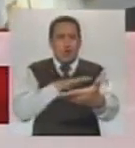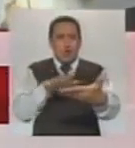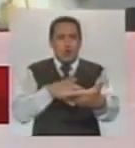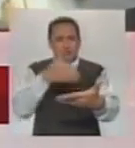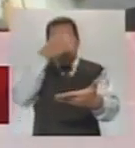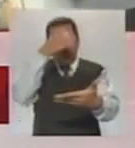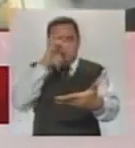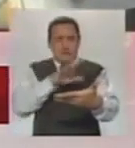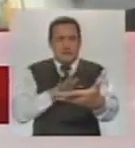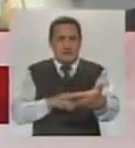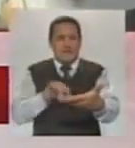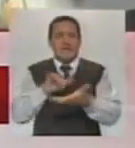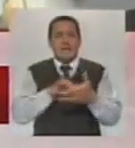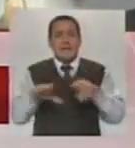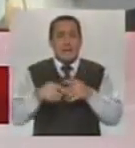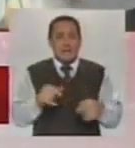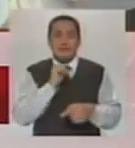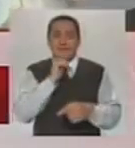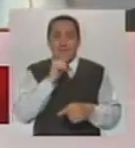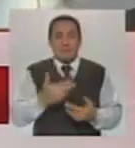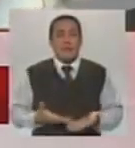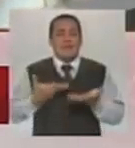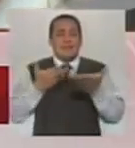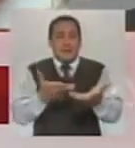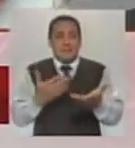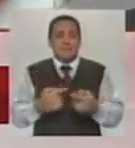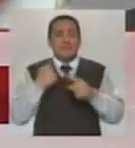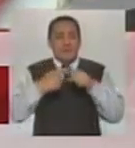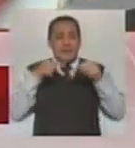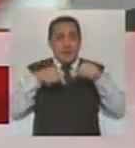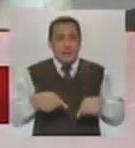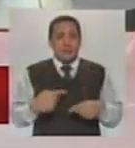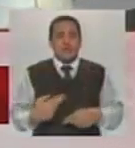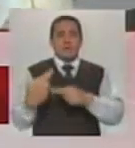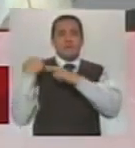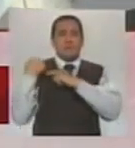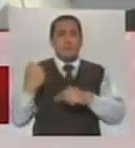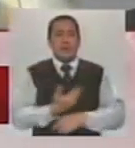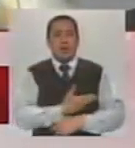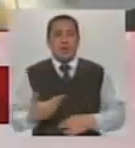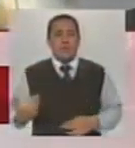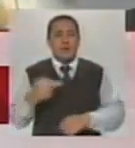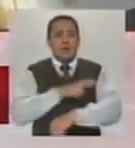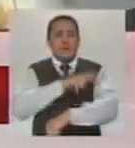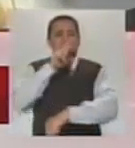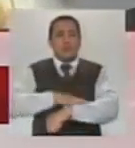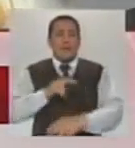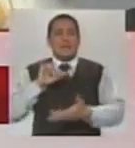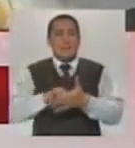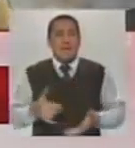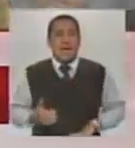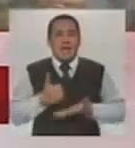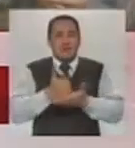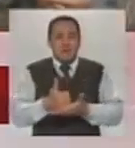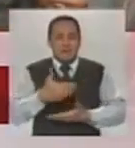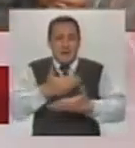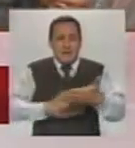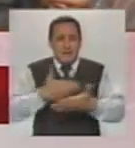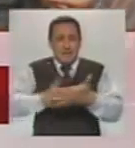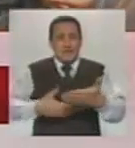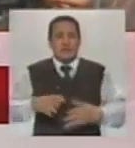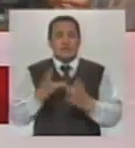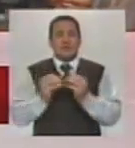no le permite todavía tener la viabilidad. Para eso está involucrado también el gobierno regional, que va a ayudar en el financiamiento de los expedientes técnicos, y el